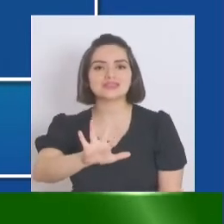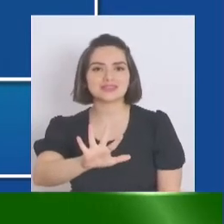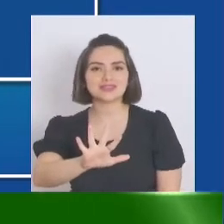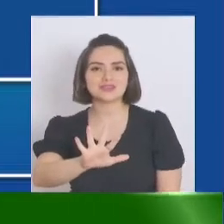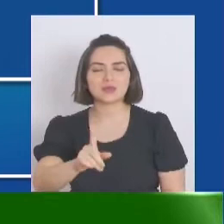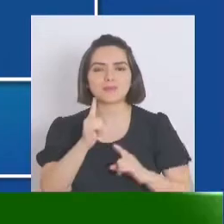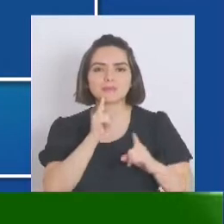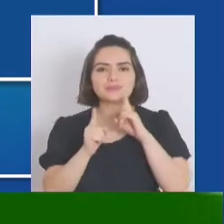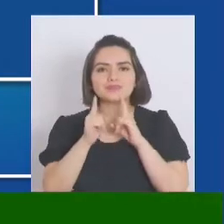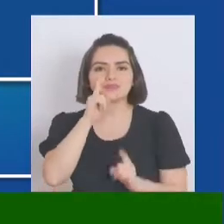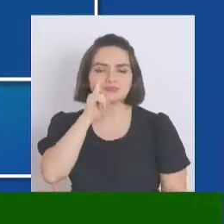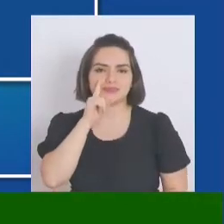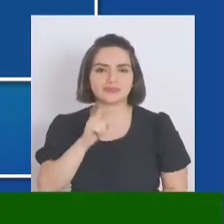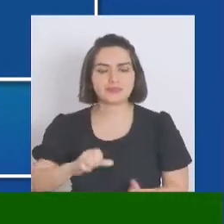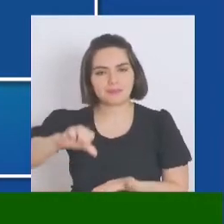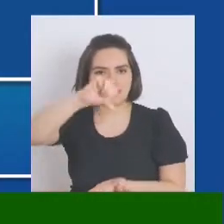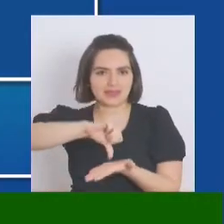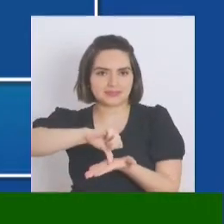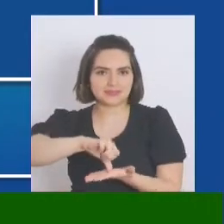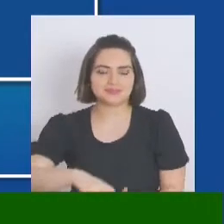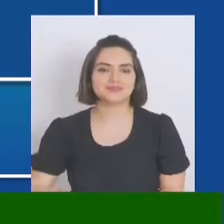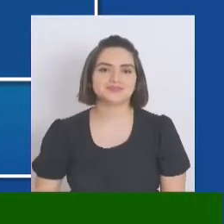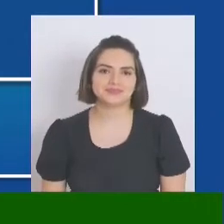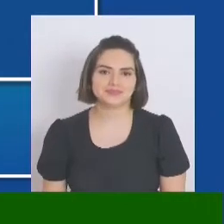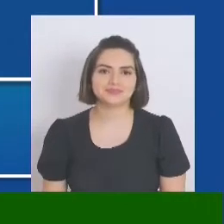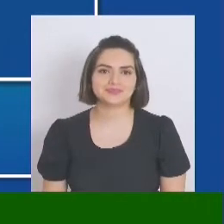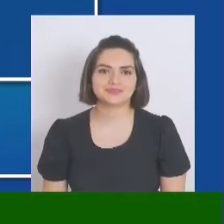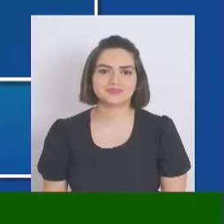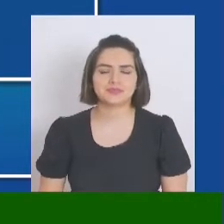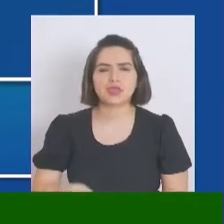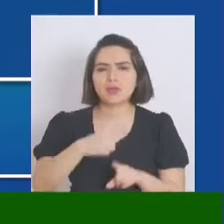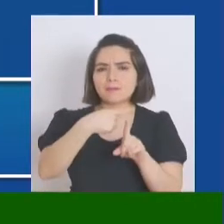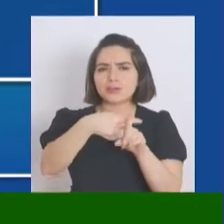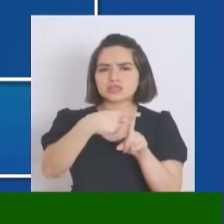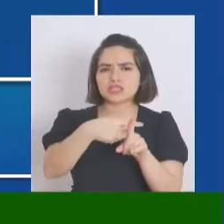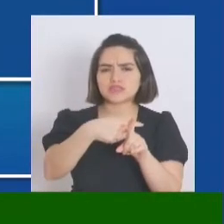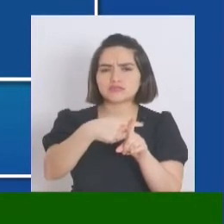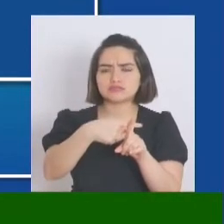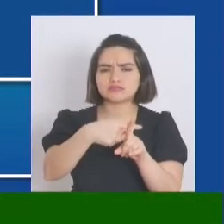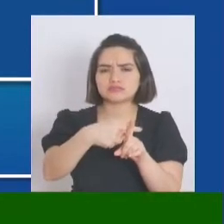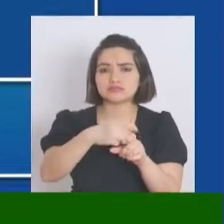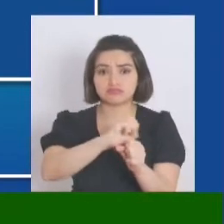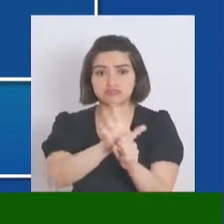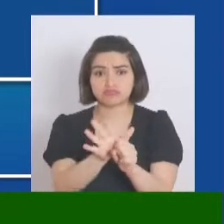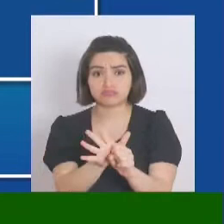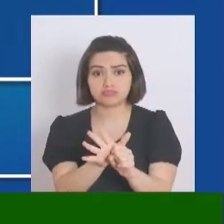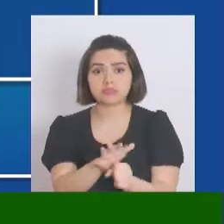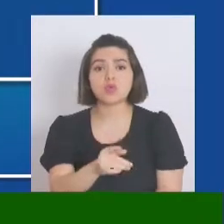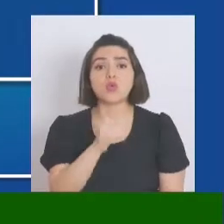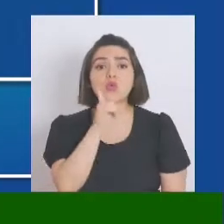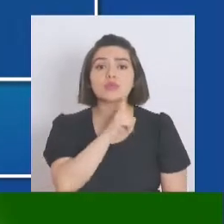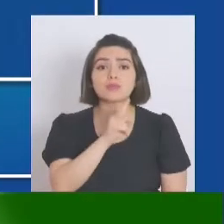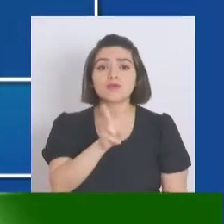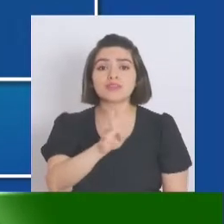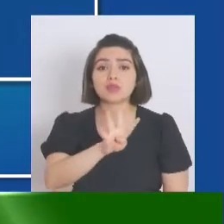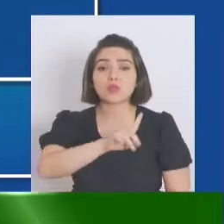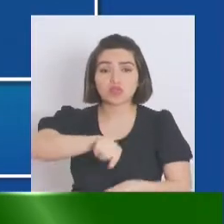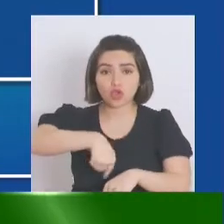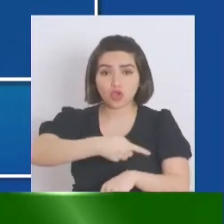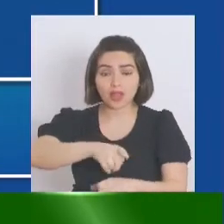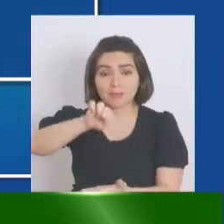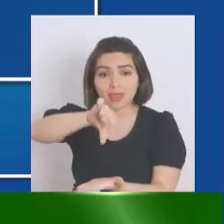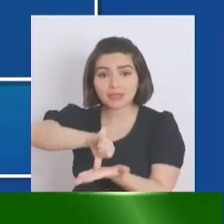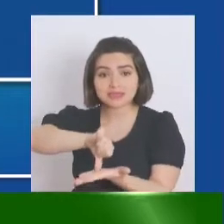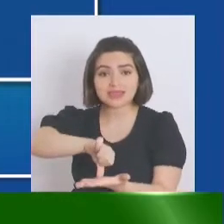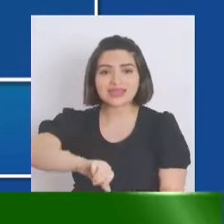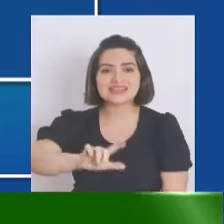7.707.085 test a nivel país. La positividad para las últimas 24 horas a nivel país es